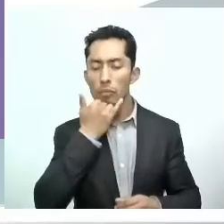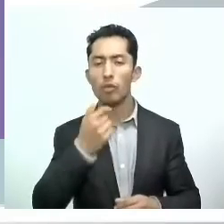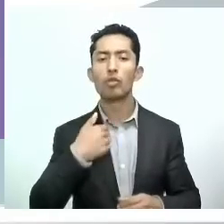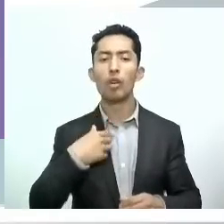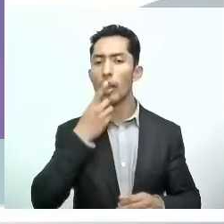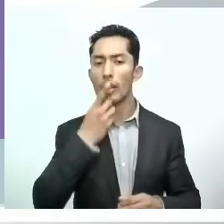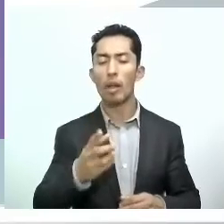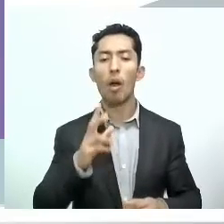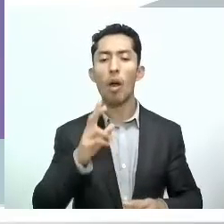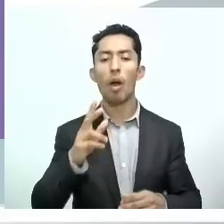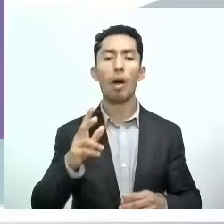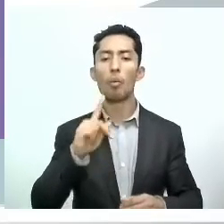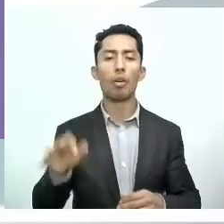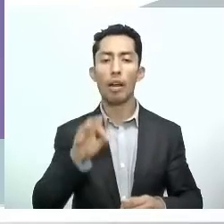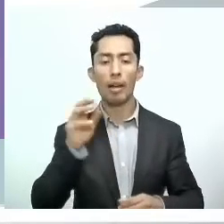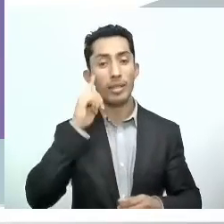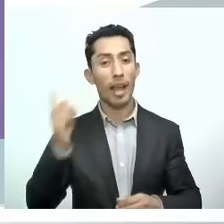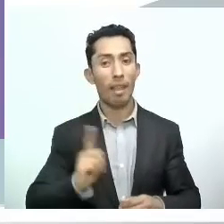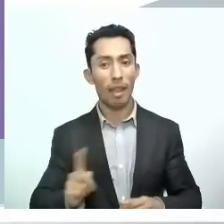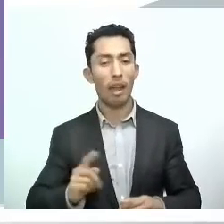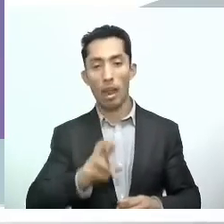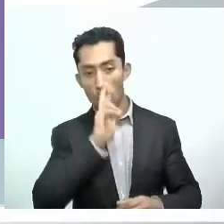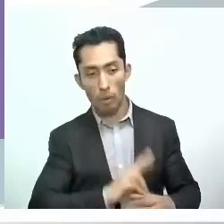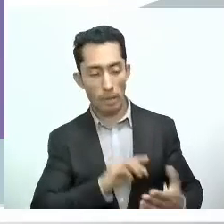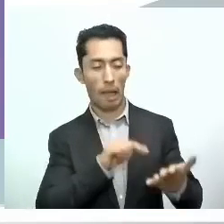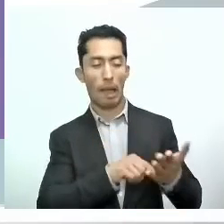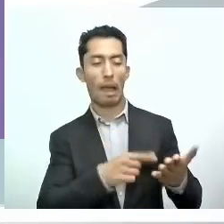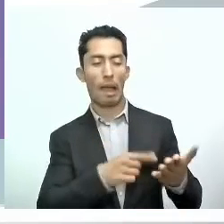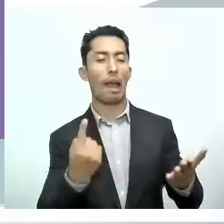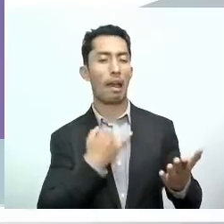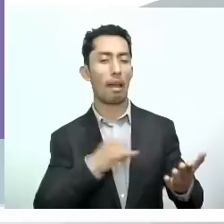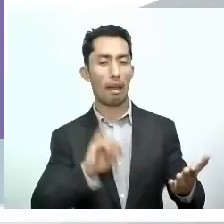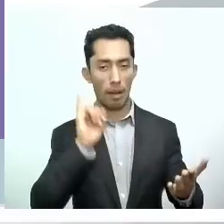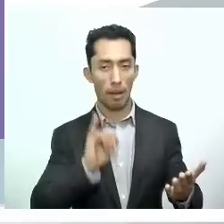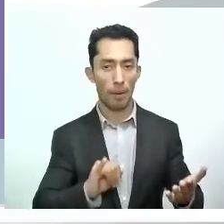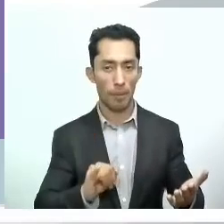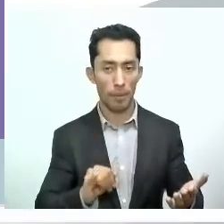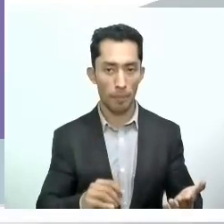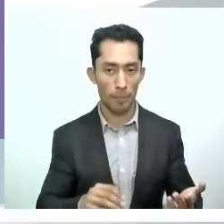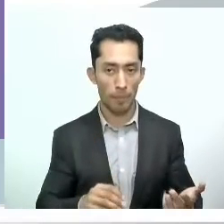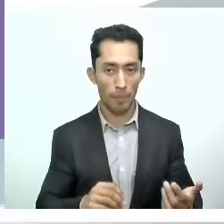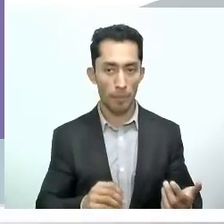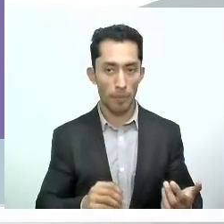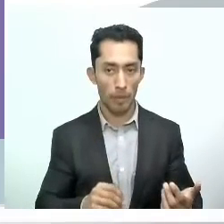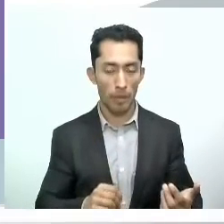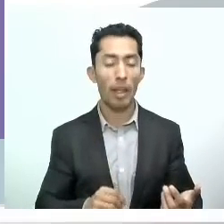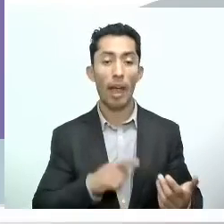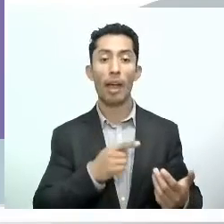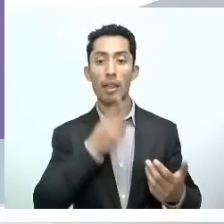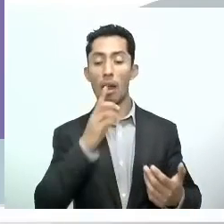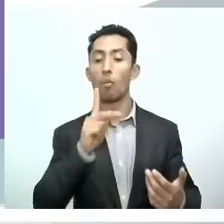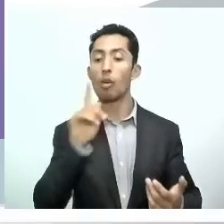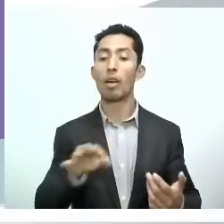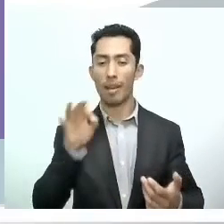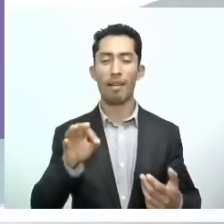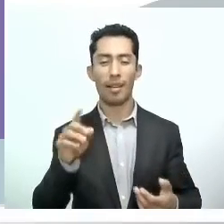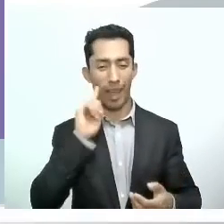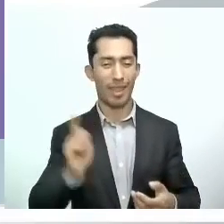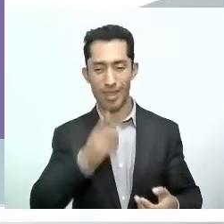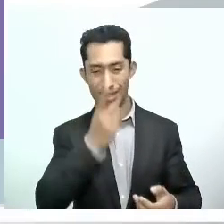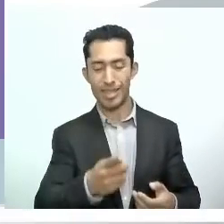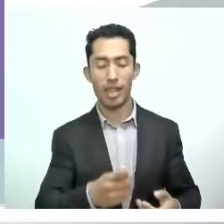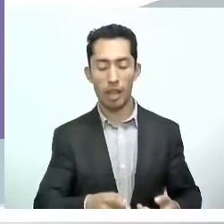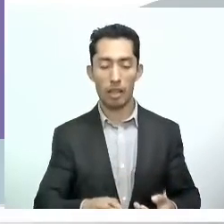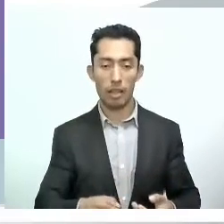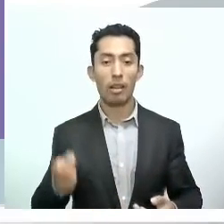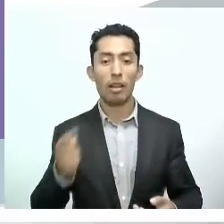Zacatecas, pero es que nos contestó cada cosa. ¿Qué nos decía? Nos decía el Poder Judicial de Zacatecas, fíjense ustedes de la idea de